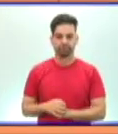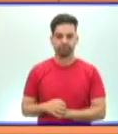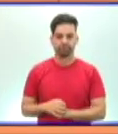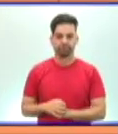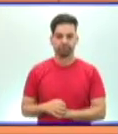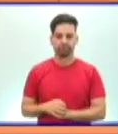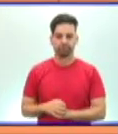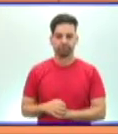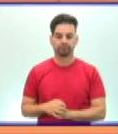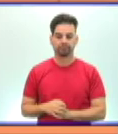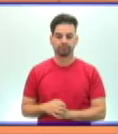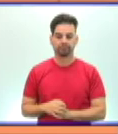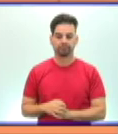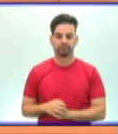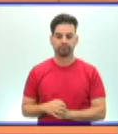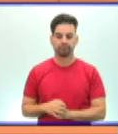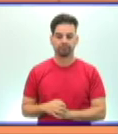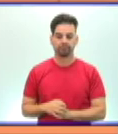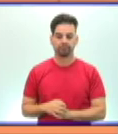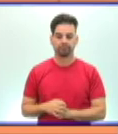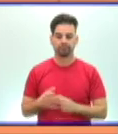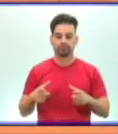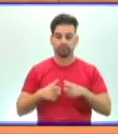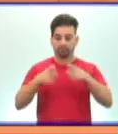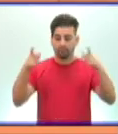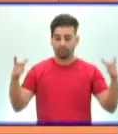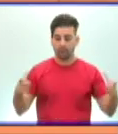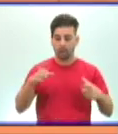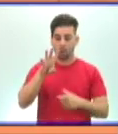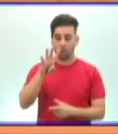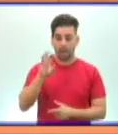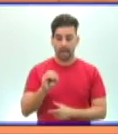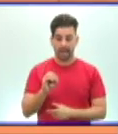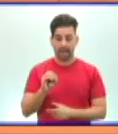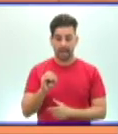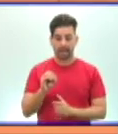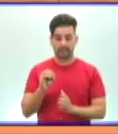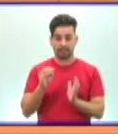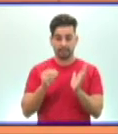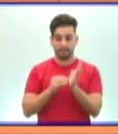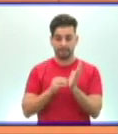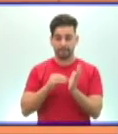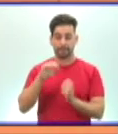su dimensión es de 40.009 kilómetros.